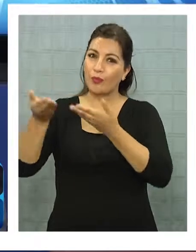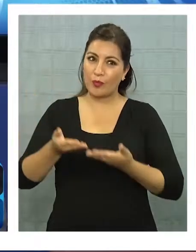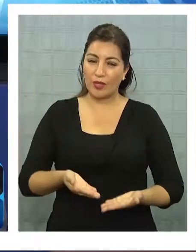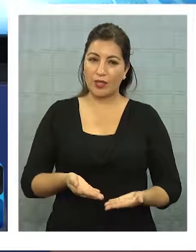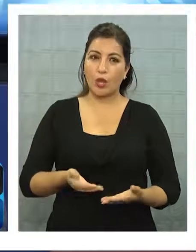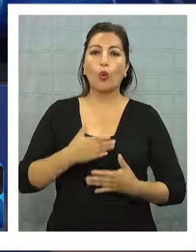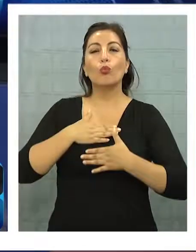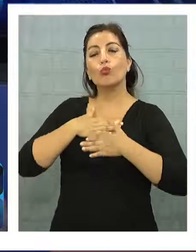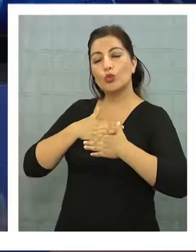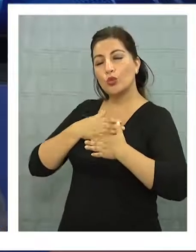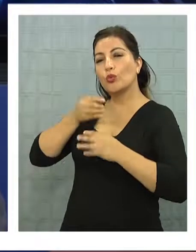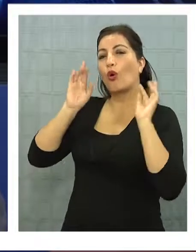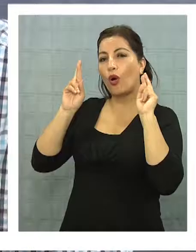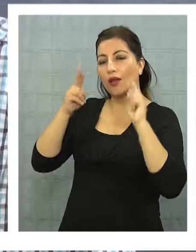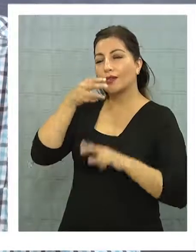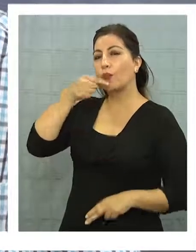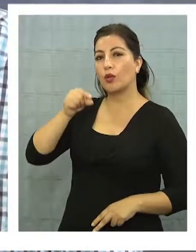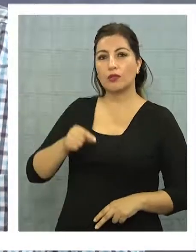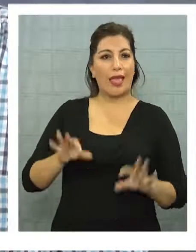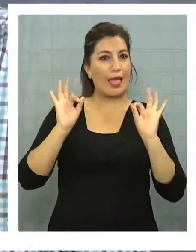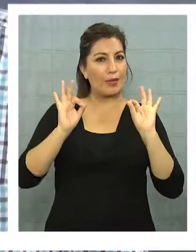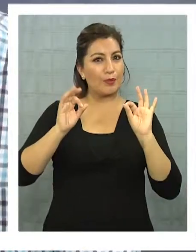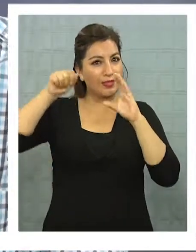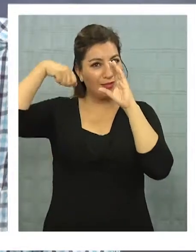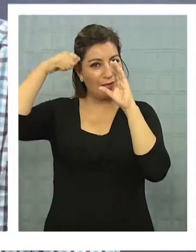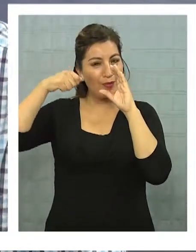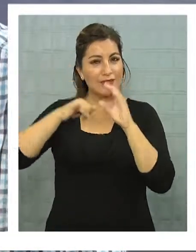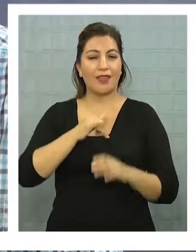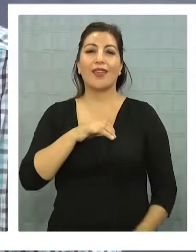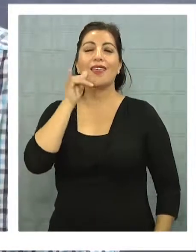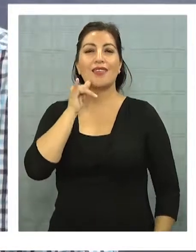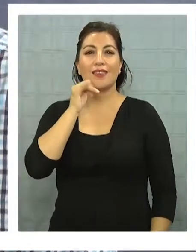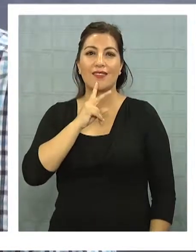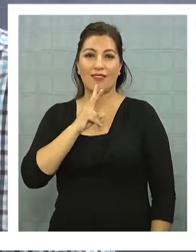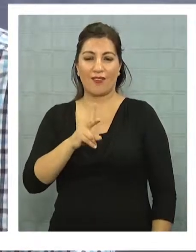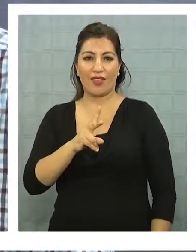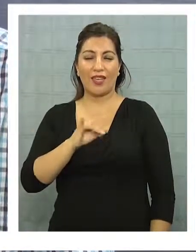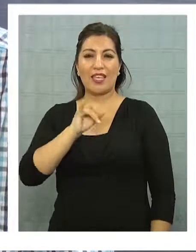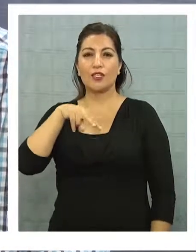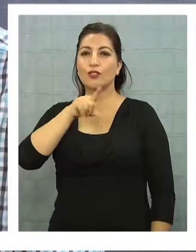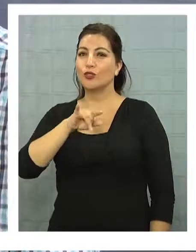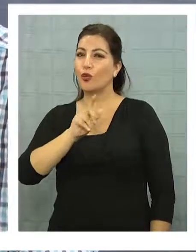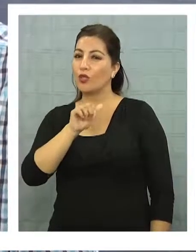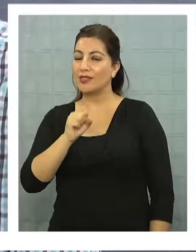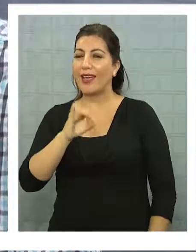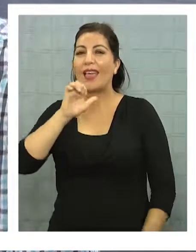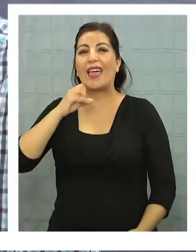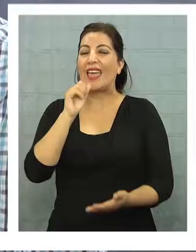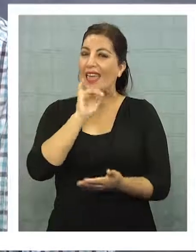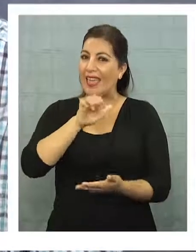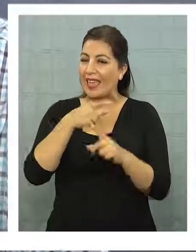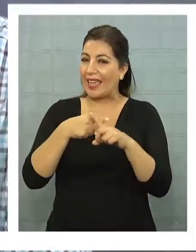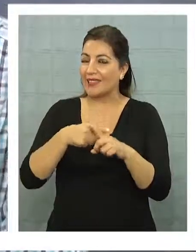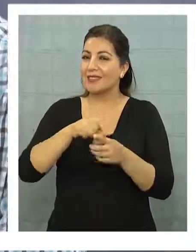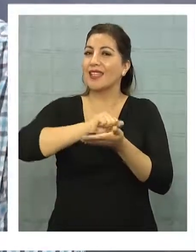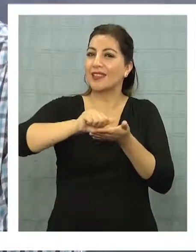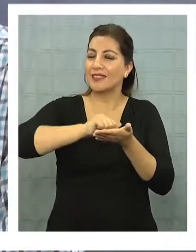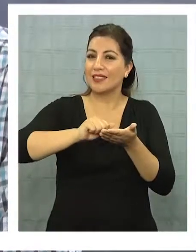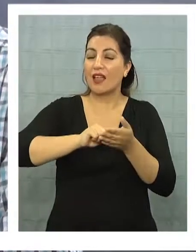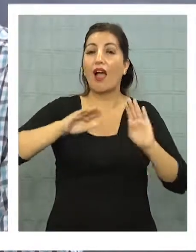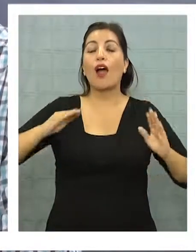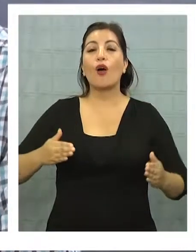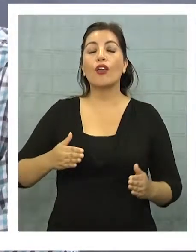empresas en Chile. Es un lucro indecente. Yo creo que el lucro de la AFP es un lucro indecente y hay que ponerle coto a eso, sí, efectivamente. Y con la propuesta como la